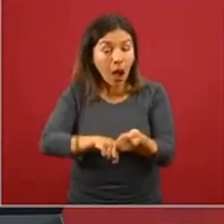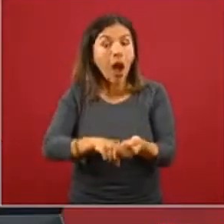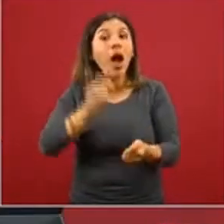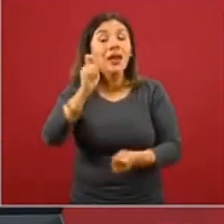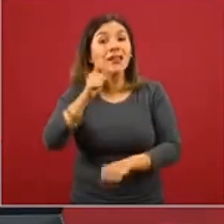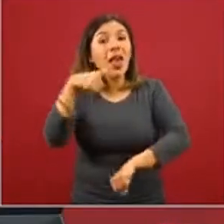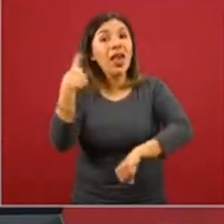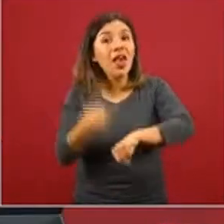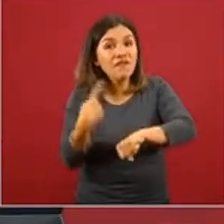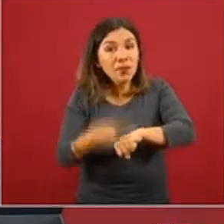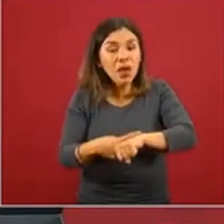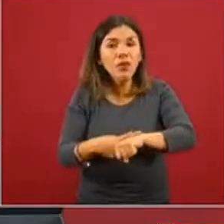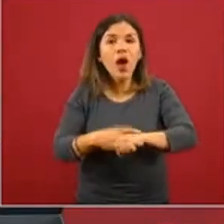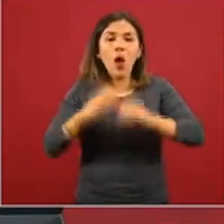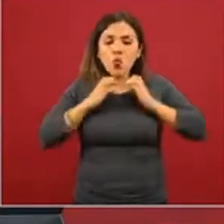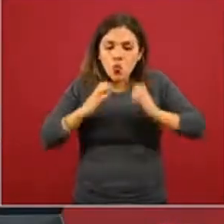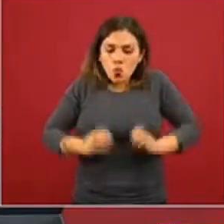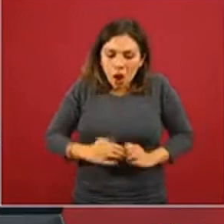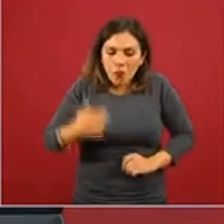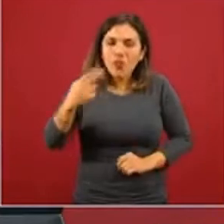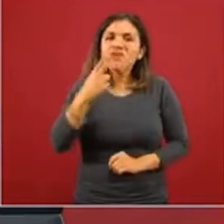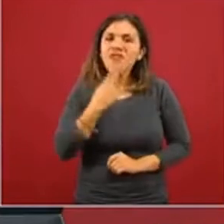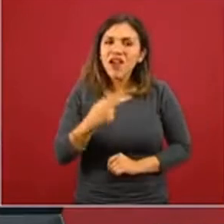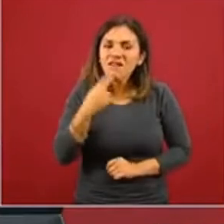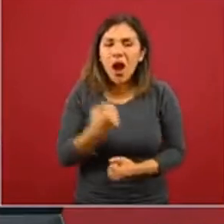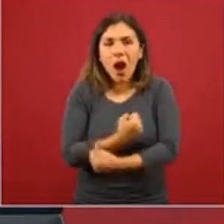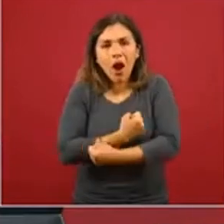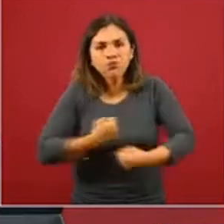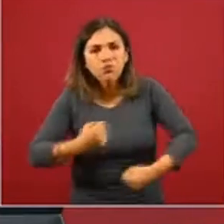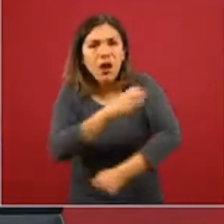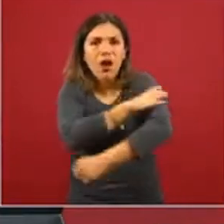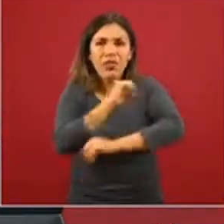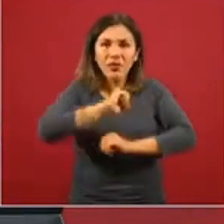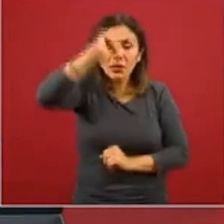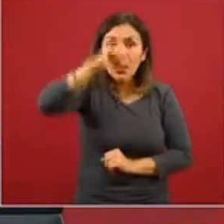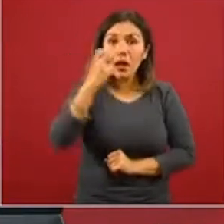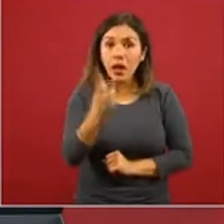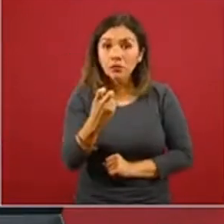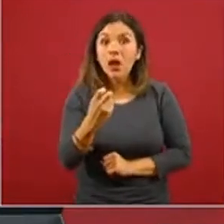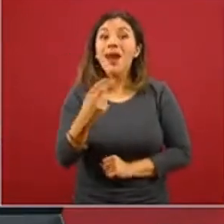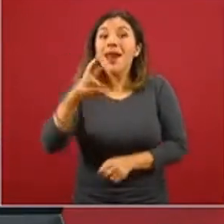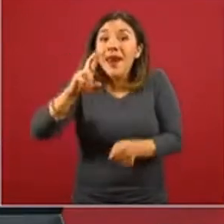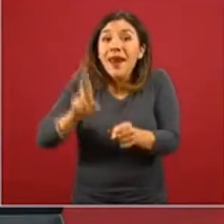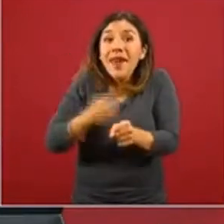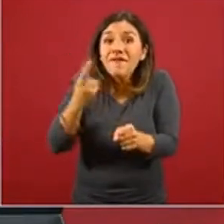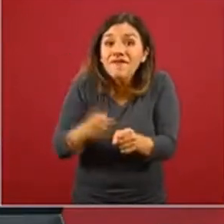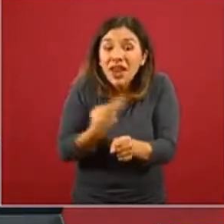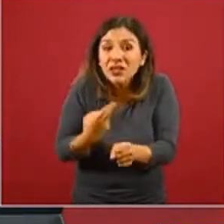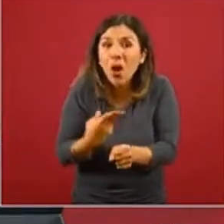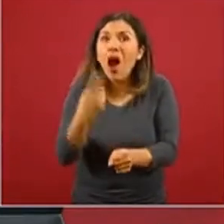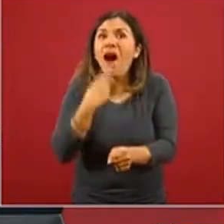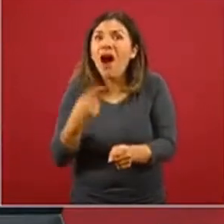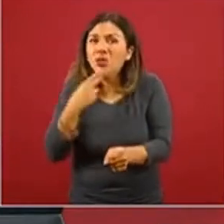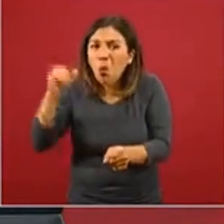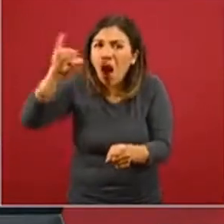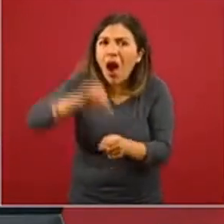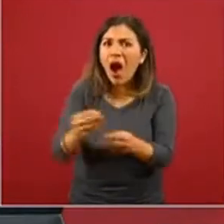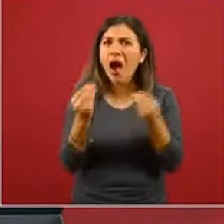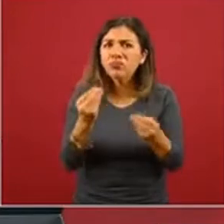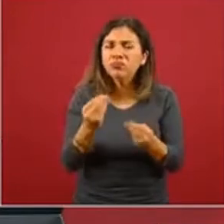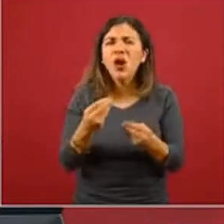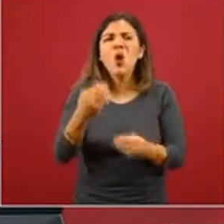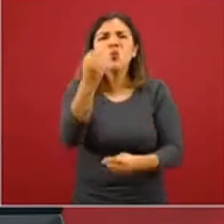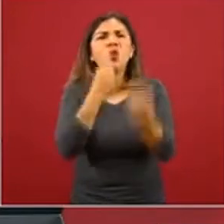de enfermedad metabólica, crónica, diabetes, obesidad, hipertensión, y se habla de refrescos, de bebidas azucaradas, de